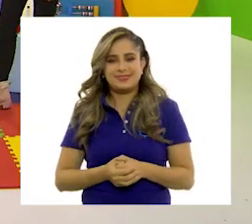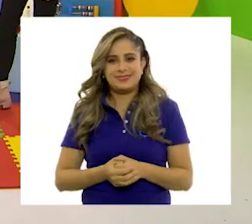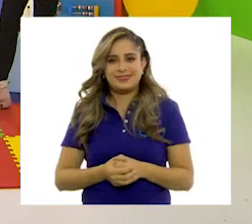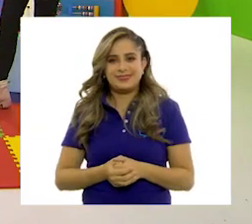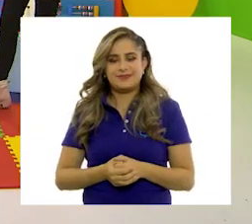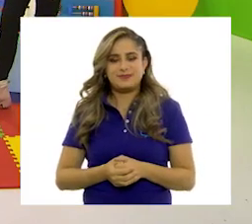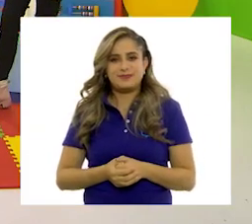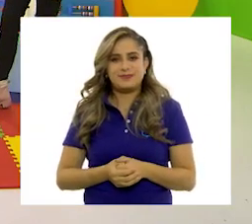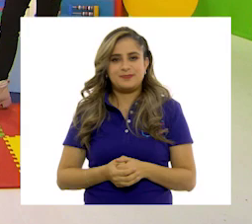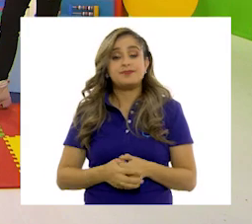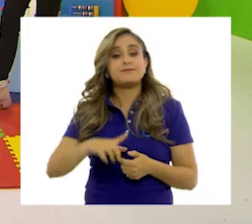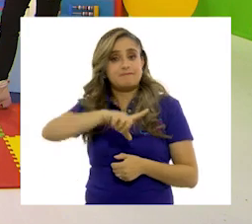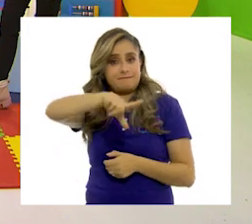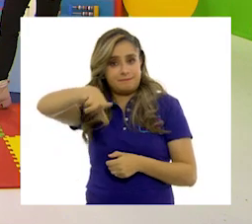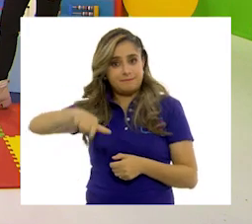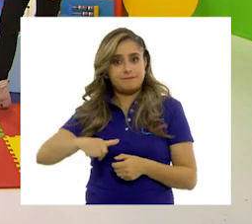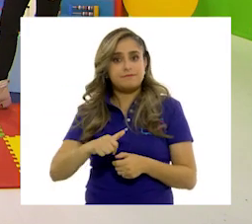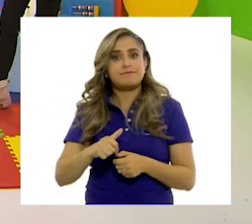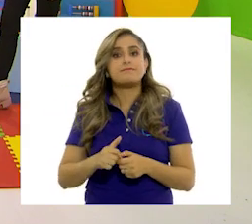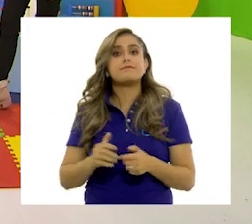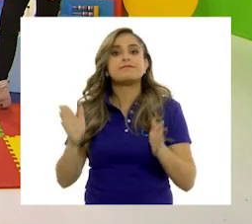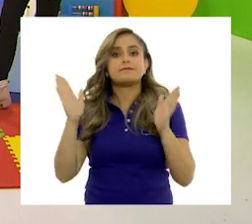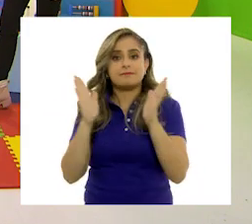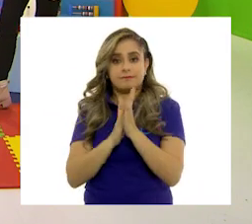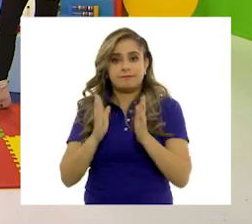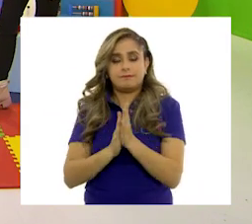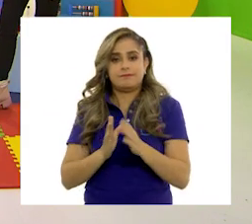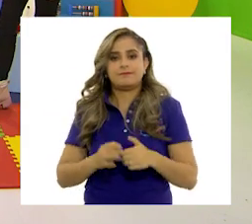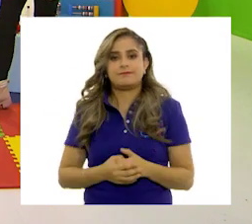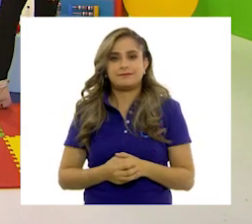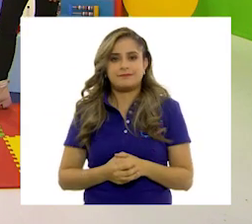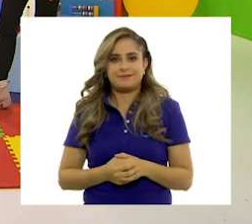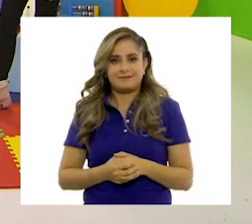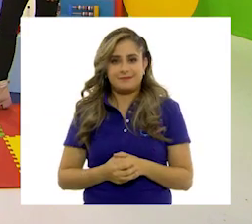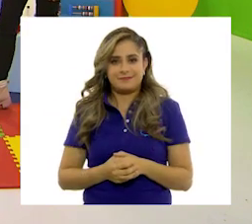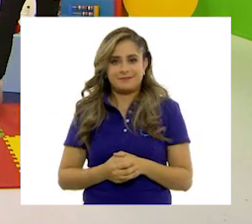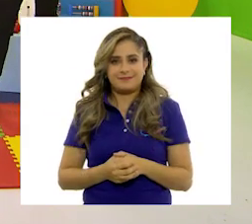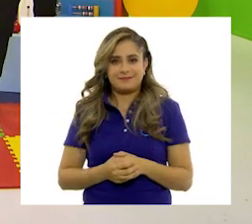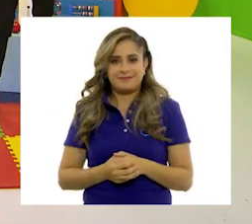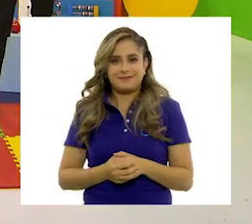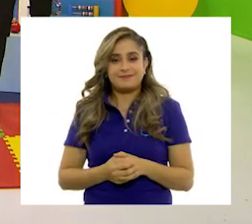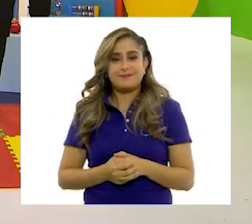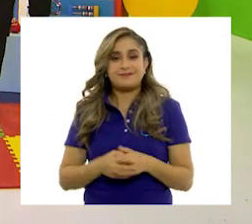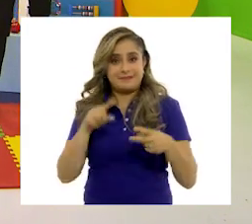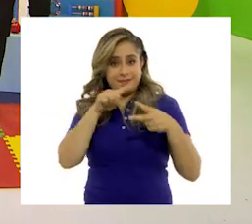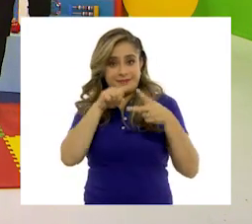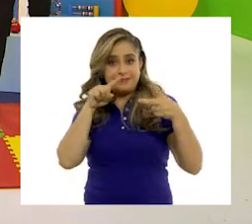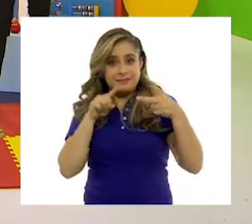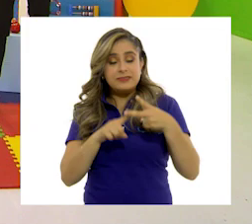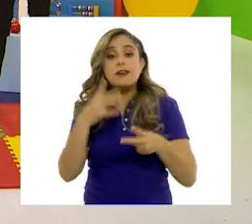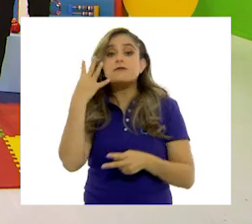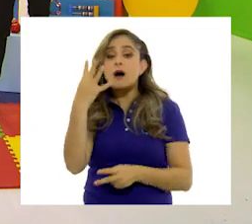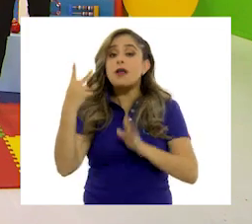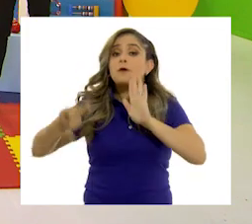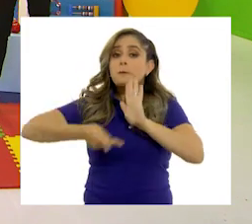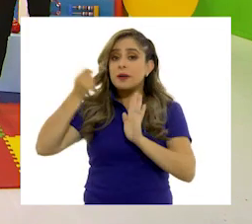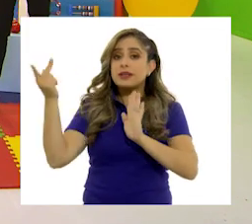Y después vamos a aplaudir 2 veces. Todo esto lo vamos a hacer 4